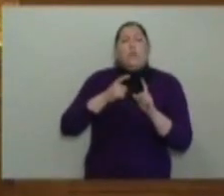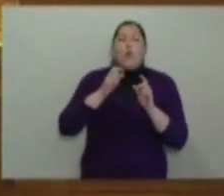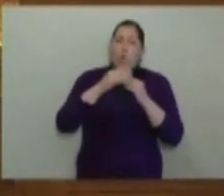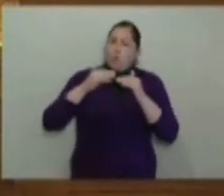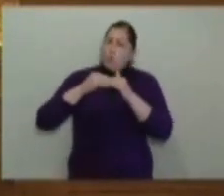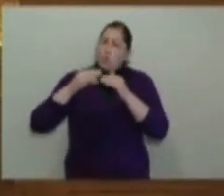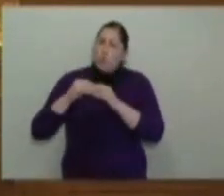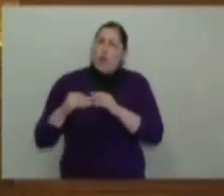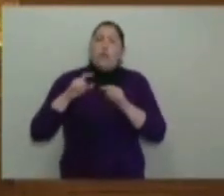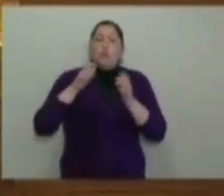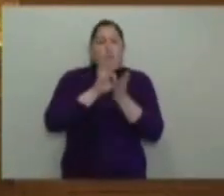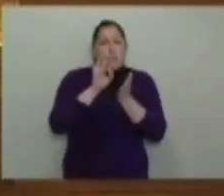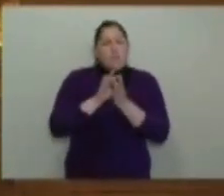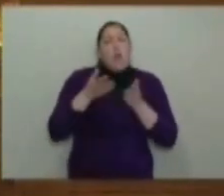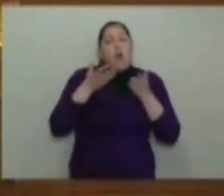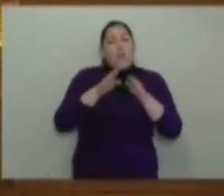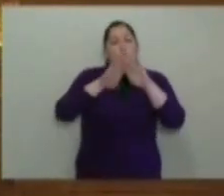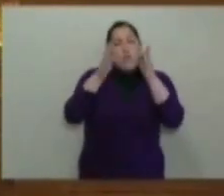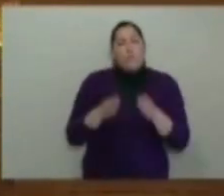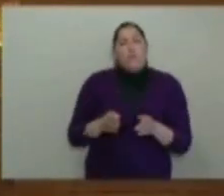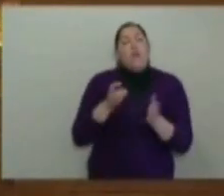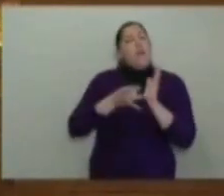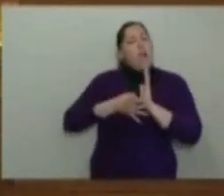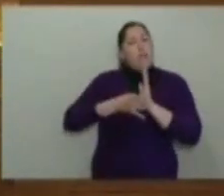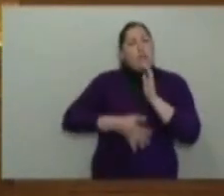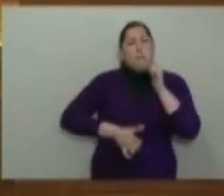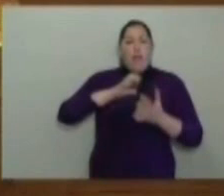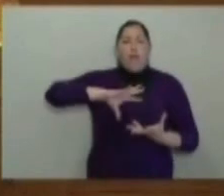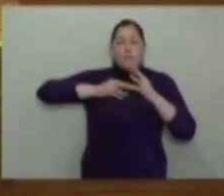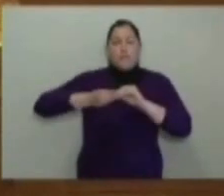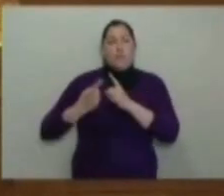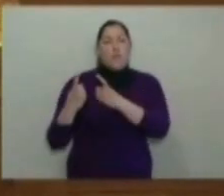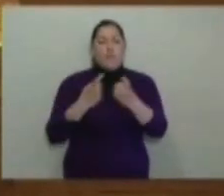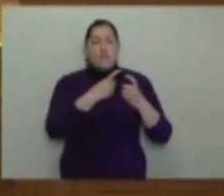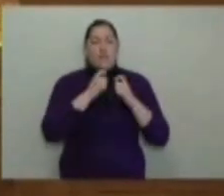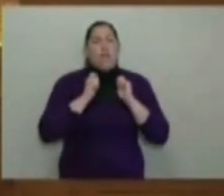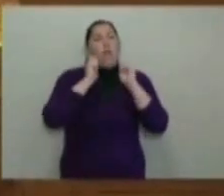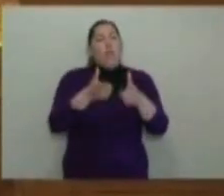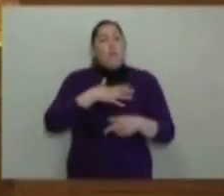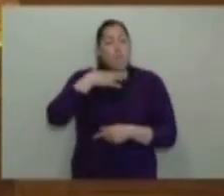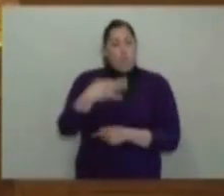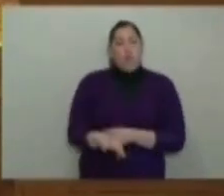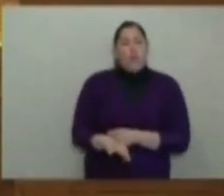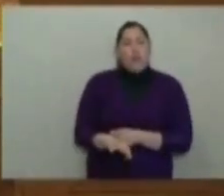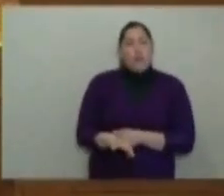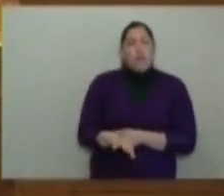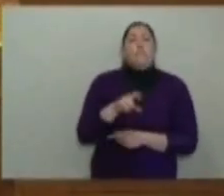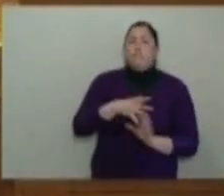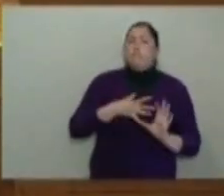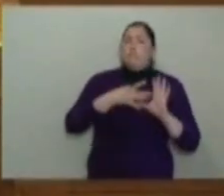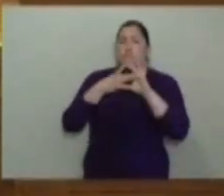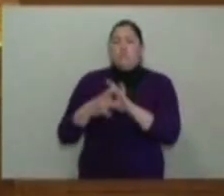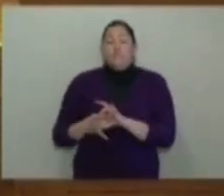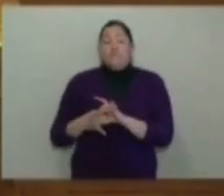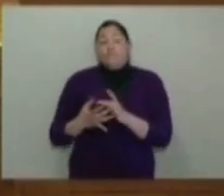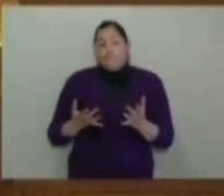un servicio de ayuda a domicilio de calidad y acorde con sus necesidades que facilite el mantenimiento en su medio habitual era efectivamente referido exclusivamente en